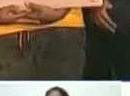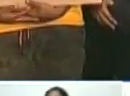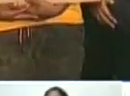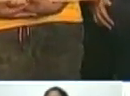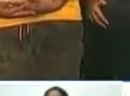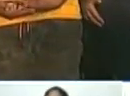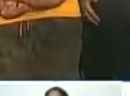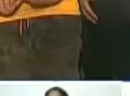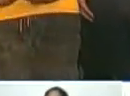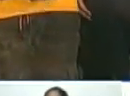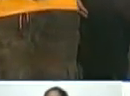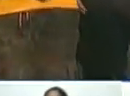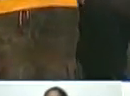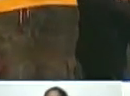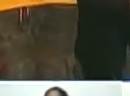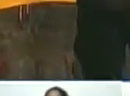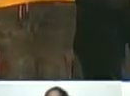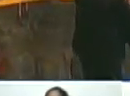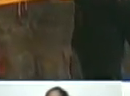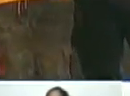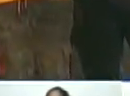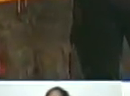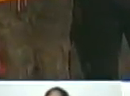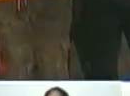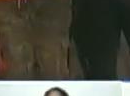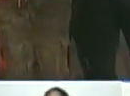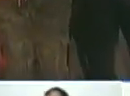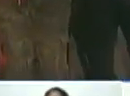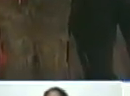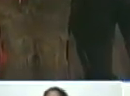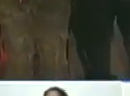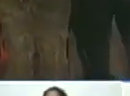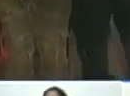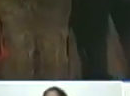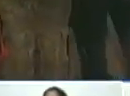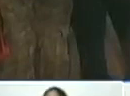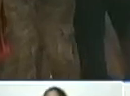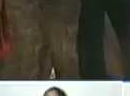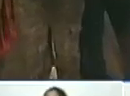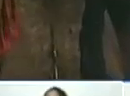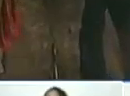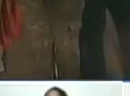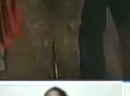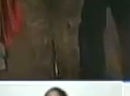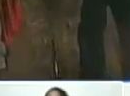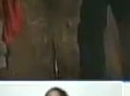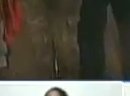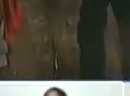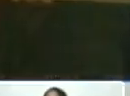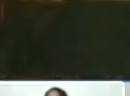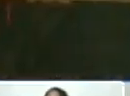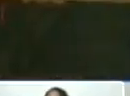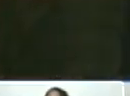allí? Carmen Teresa, ¿qué tienen ahí tan bonito, Carmen Teresa?